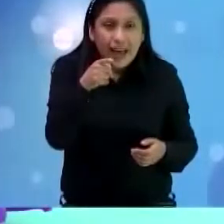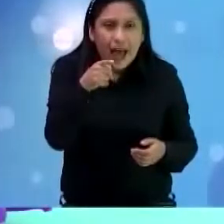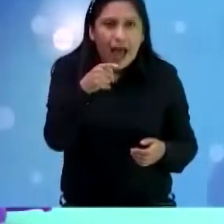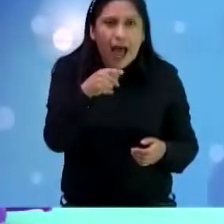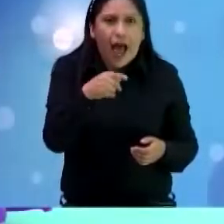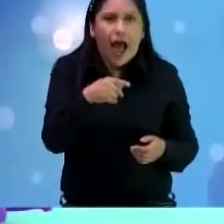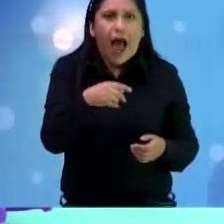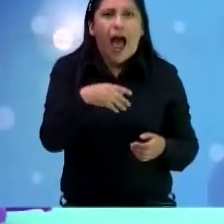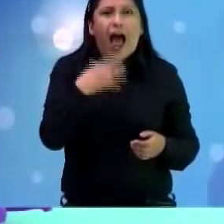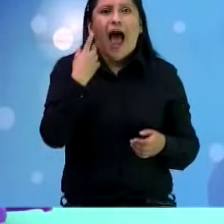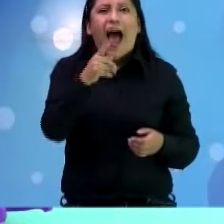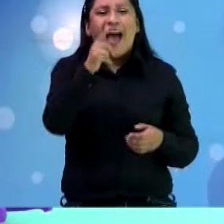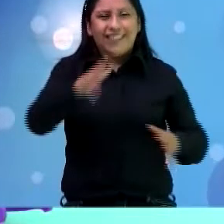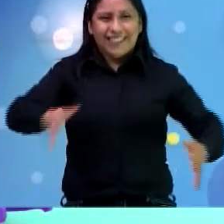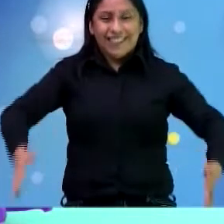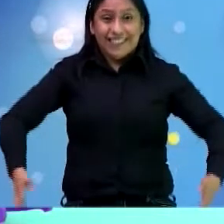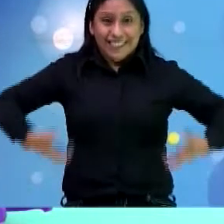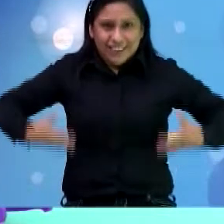Es un monito.